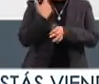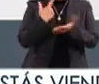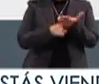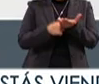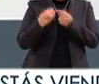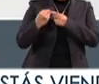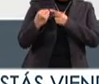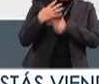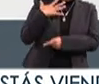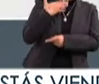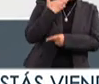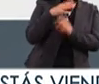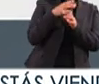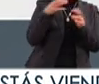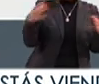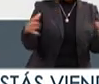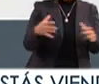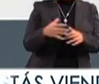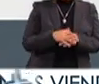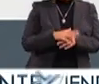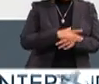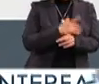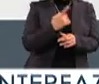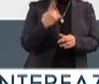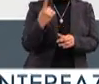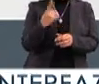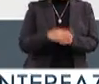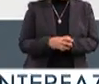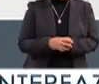el impacto es bastante grande ya que